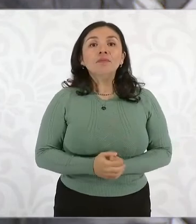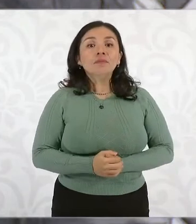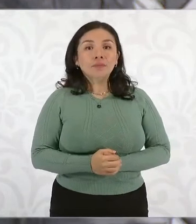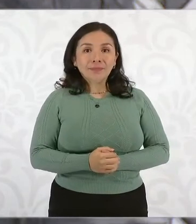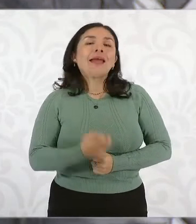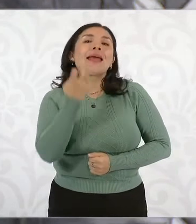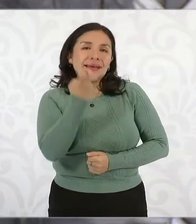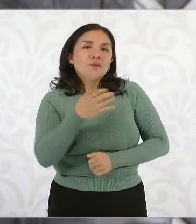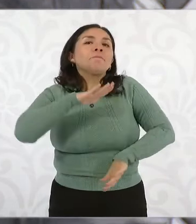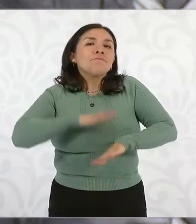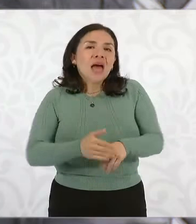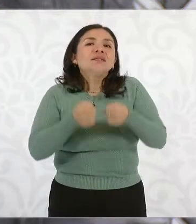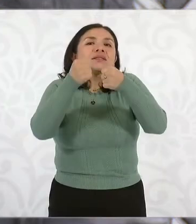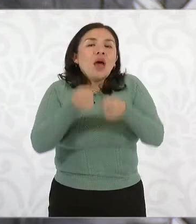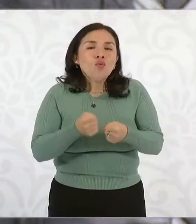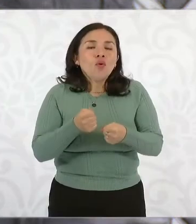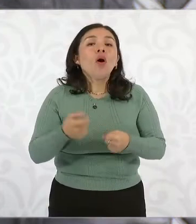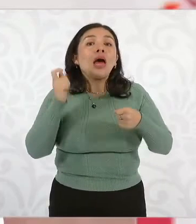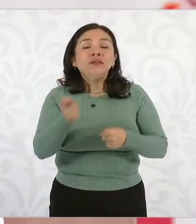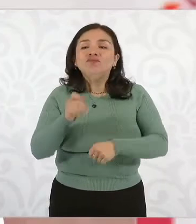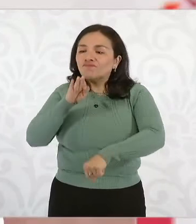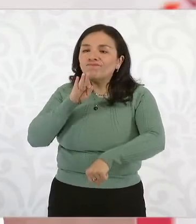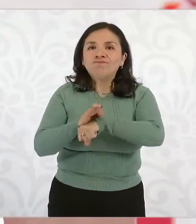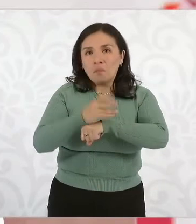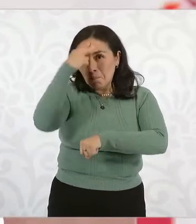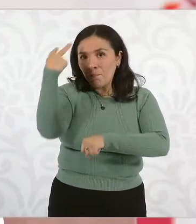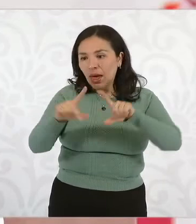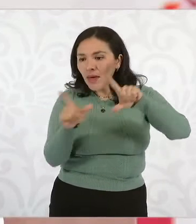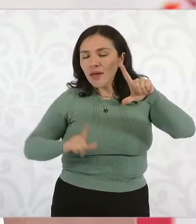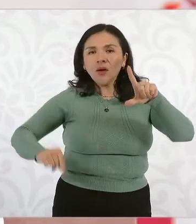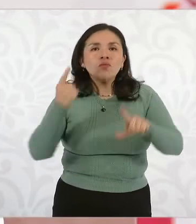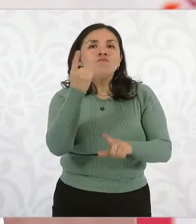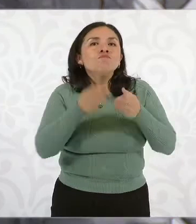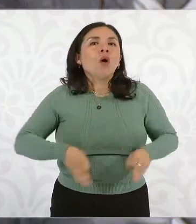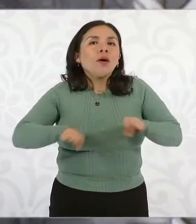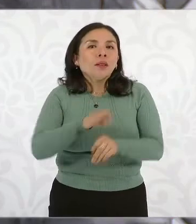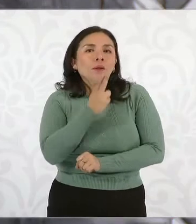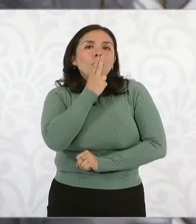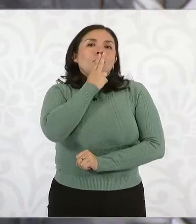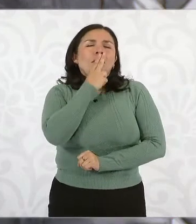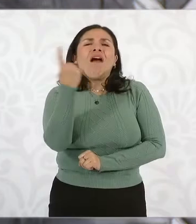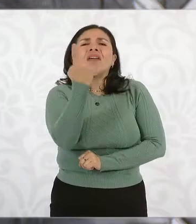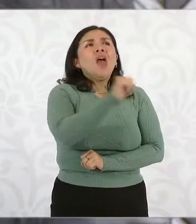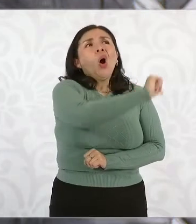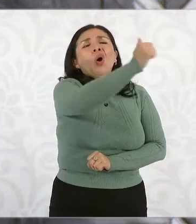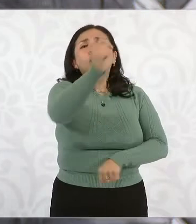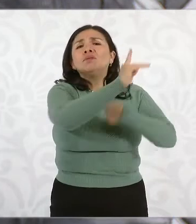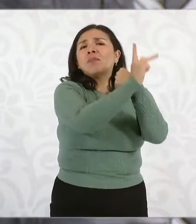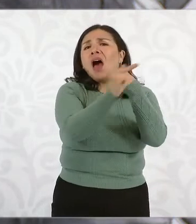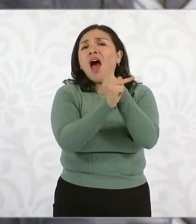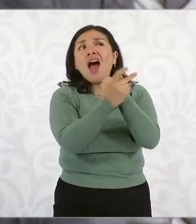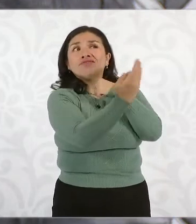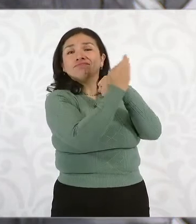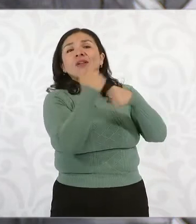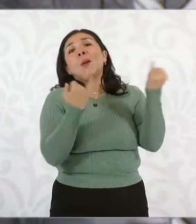para garantizar que el interés de la nación esté por encima de cualquier otro interés de cualquier